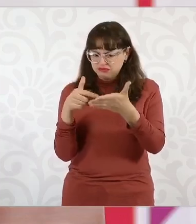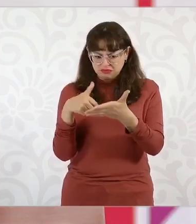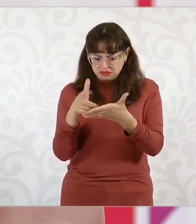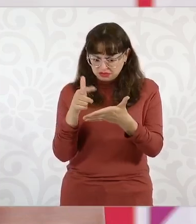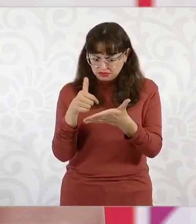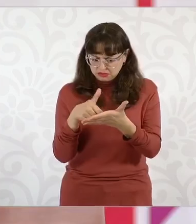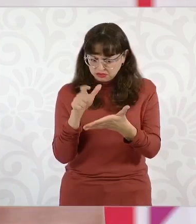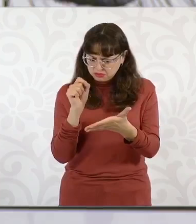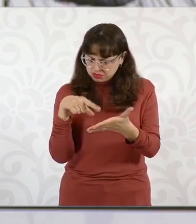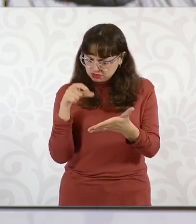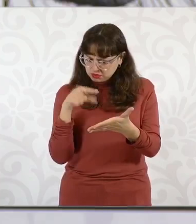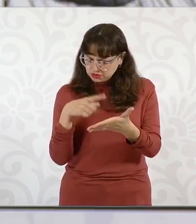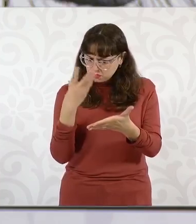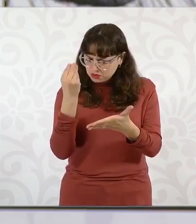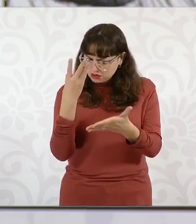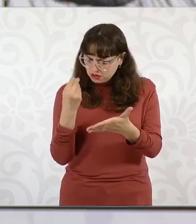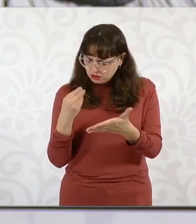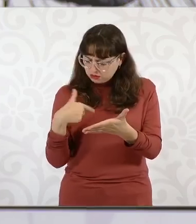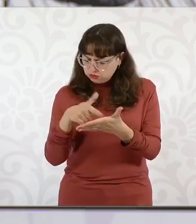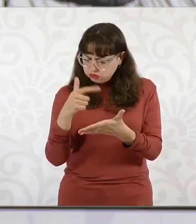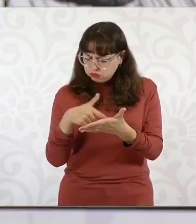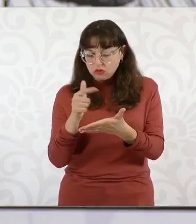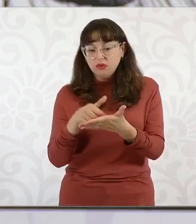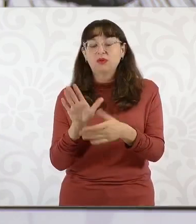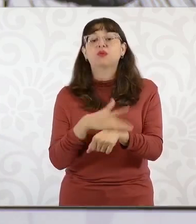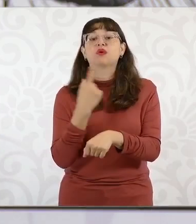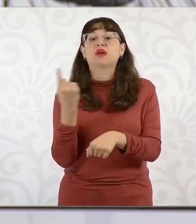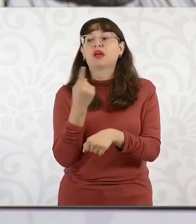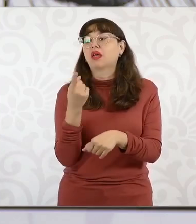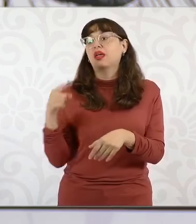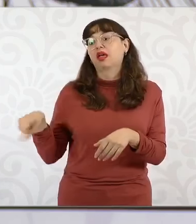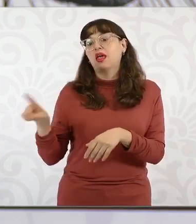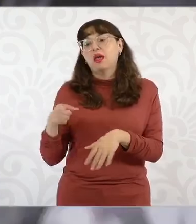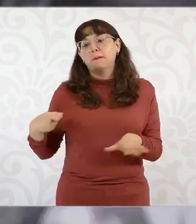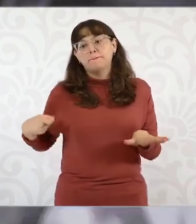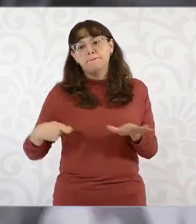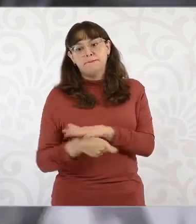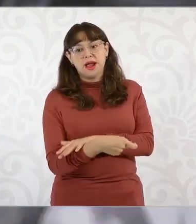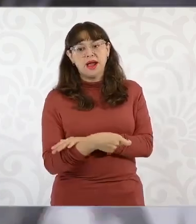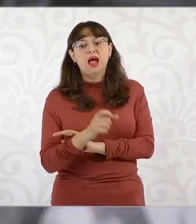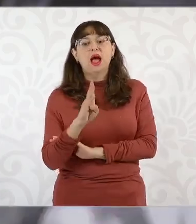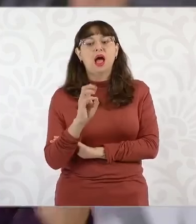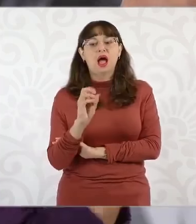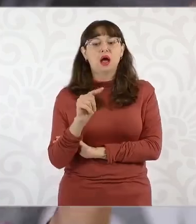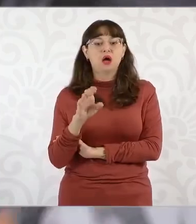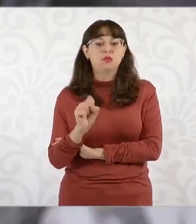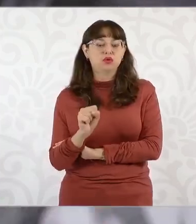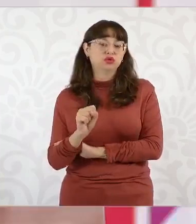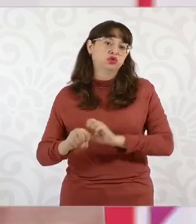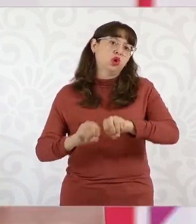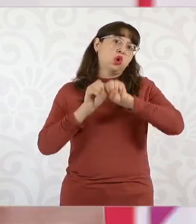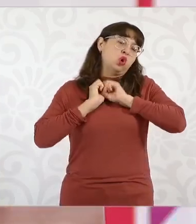si alguien paga a través de un mecanismo que ha desarrollado durante algún tiempo con robots, pues entonces la noticia se